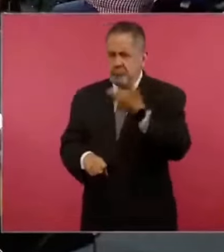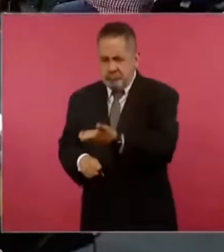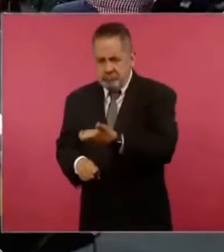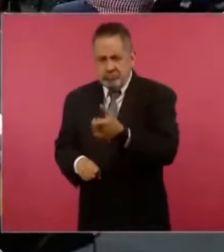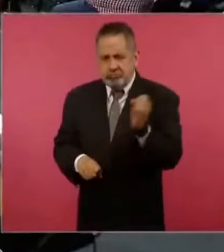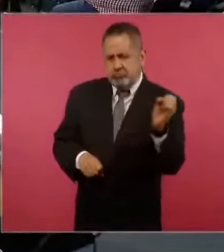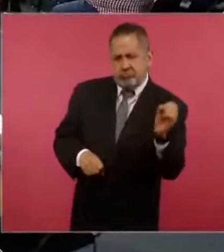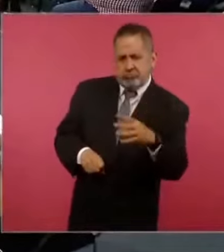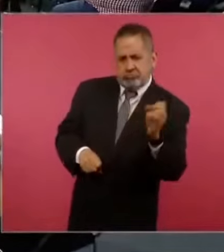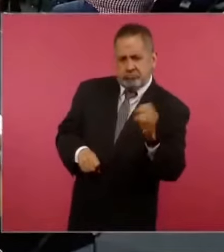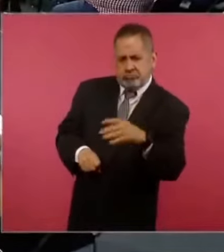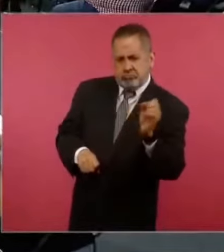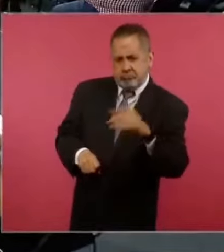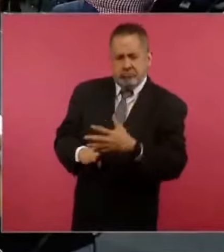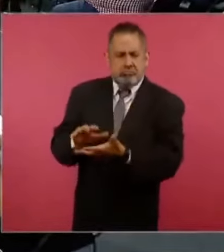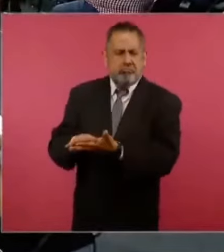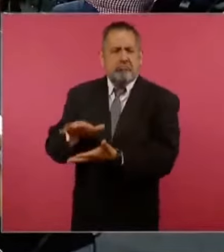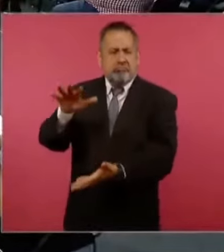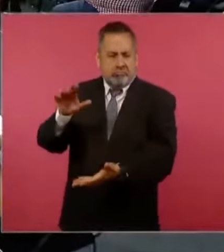cuotas